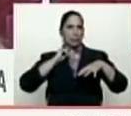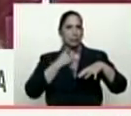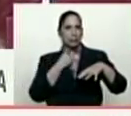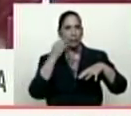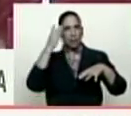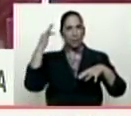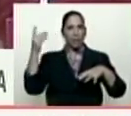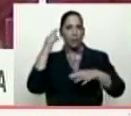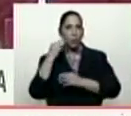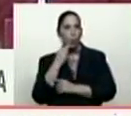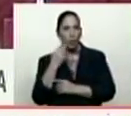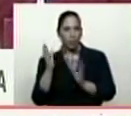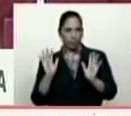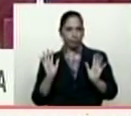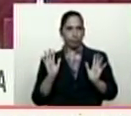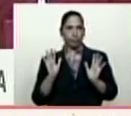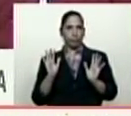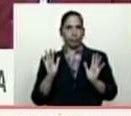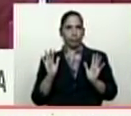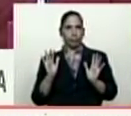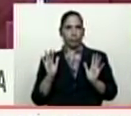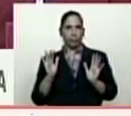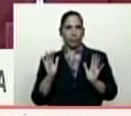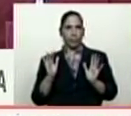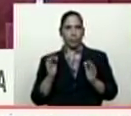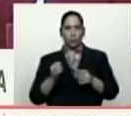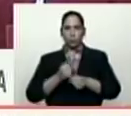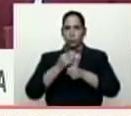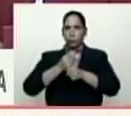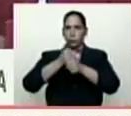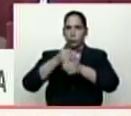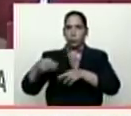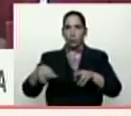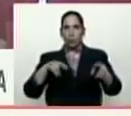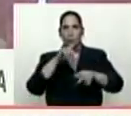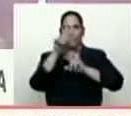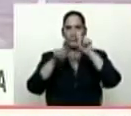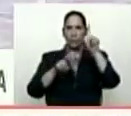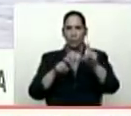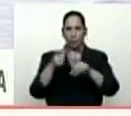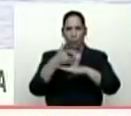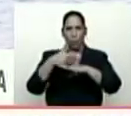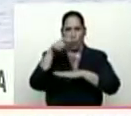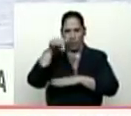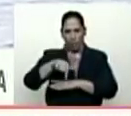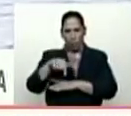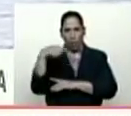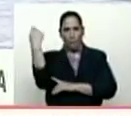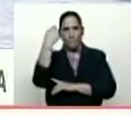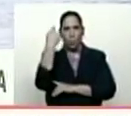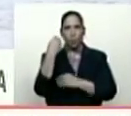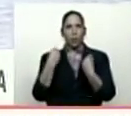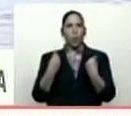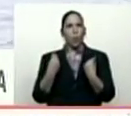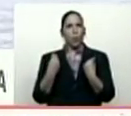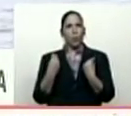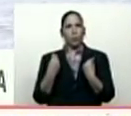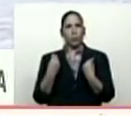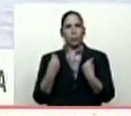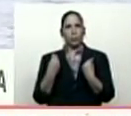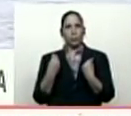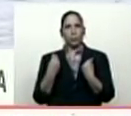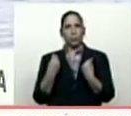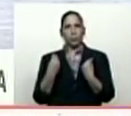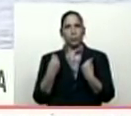Imaginemos a Bolívar pasando ese río. Yo le preguntaba a Carrizales, ¿no? ¿Cómo? Los caballos, las